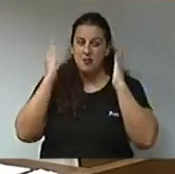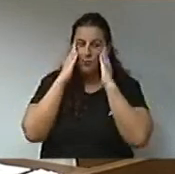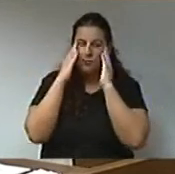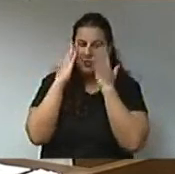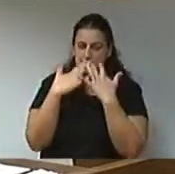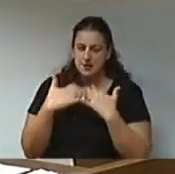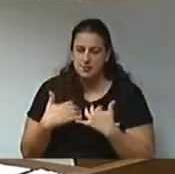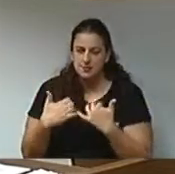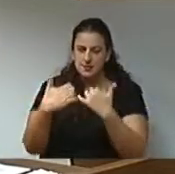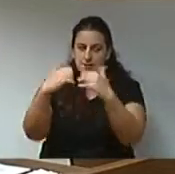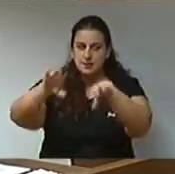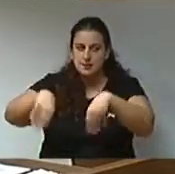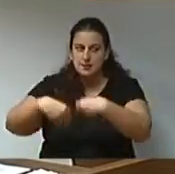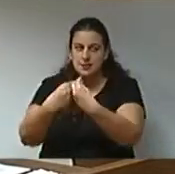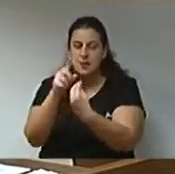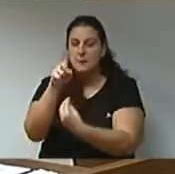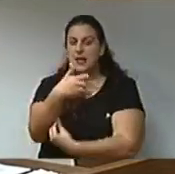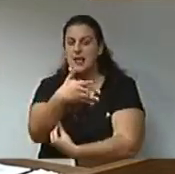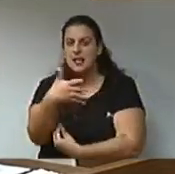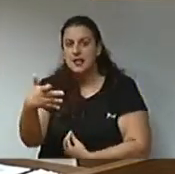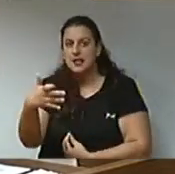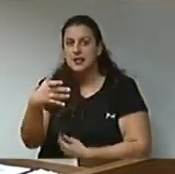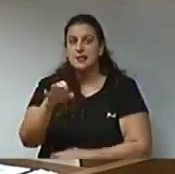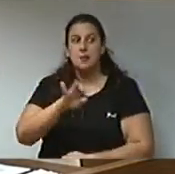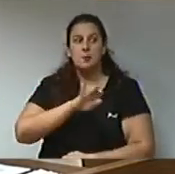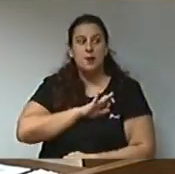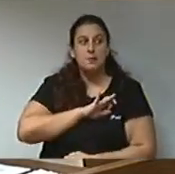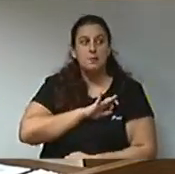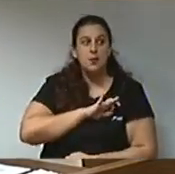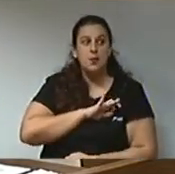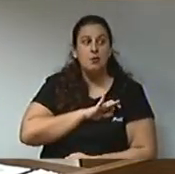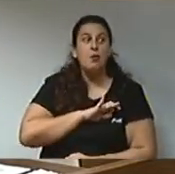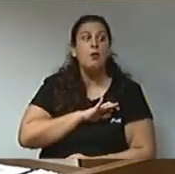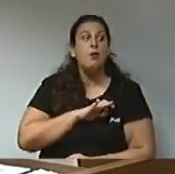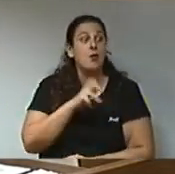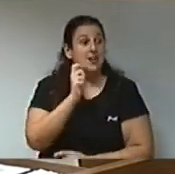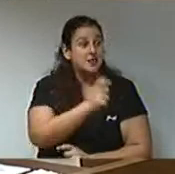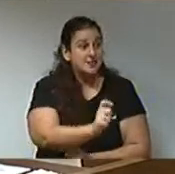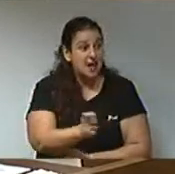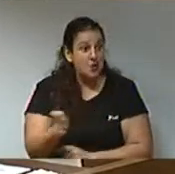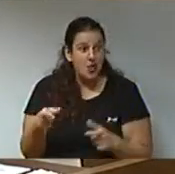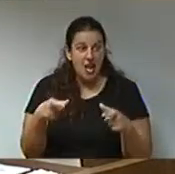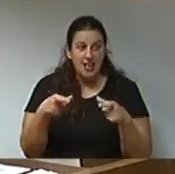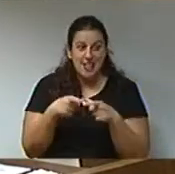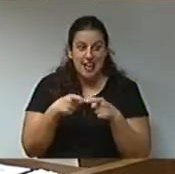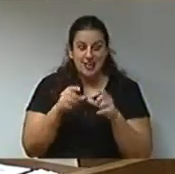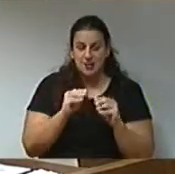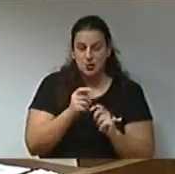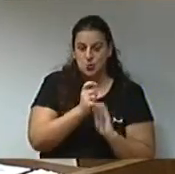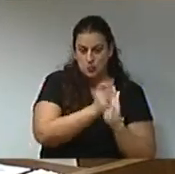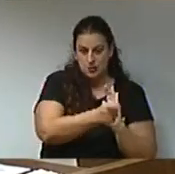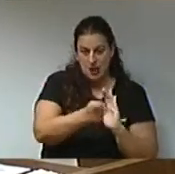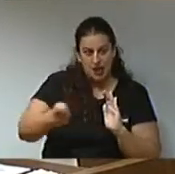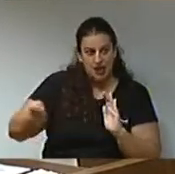personas, recibió su premio y después de saludarles a todos ustedes les dio una tarjeta de visitas a cada uno de ustedes, a la ministra, a usted, a todo el mundo. Esa es la actitud de los